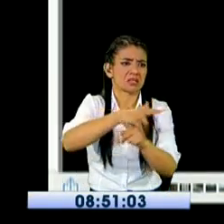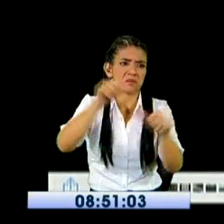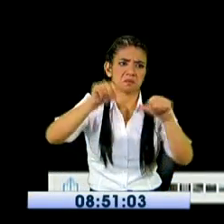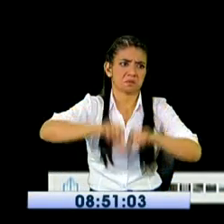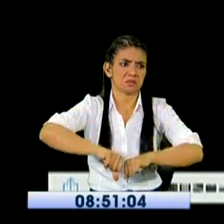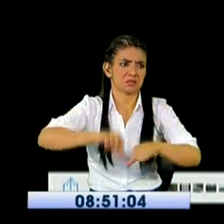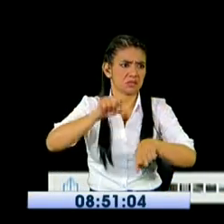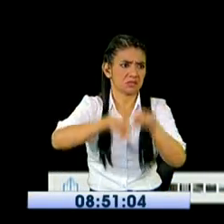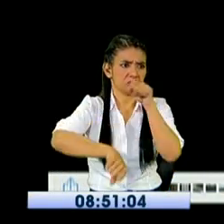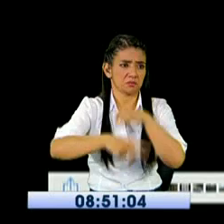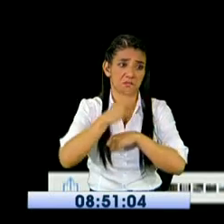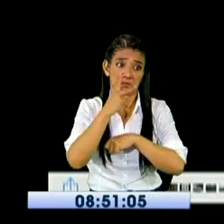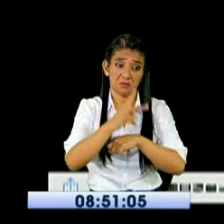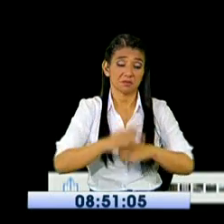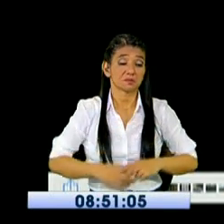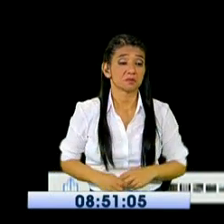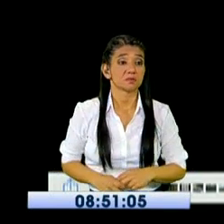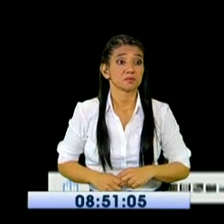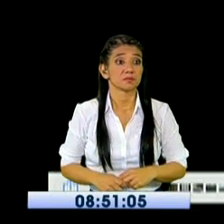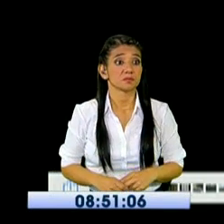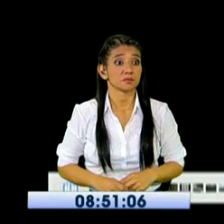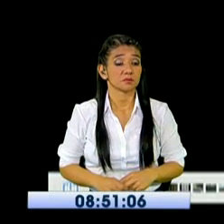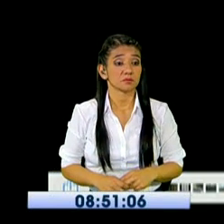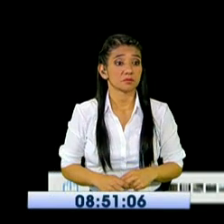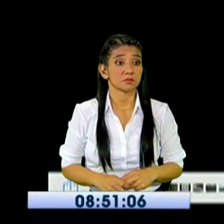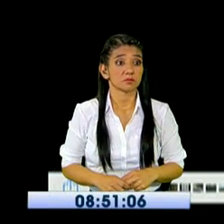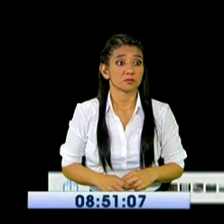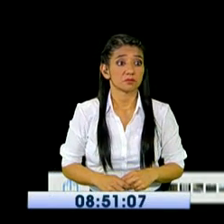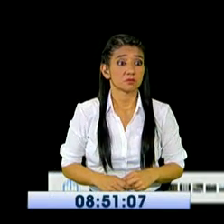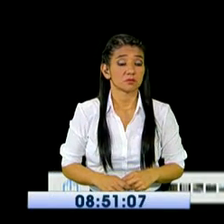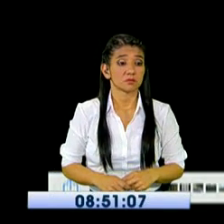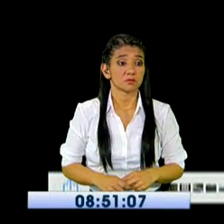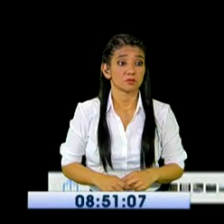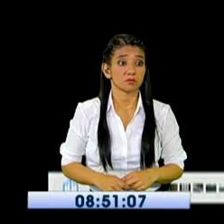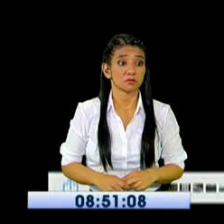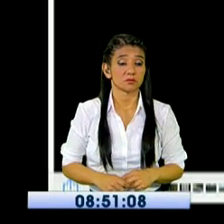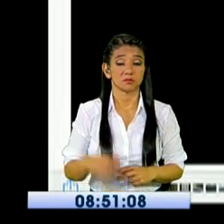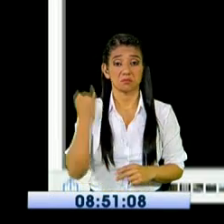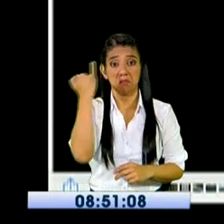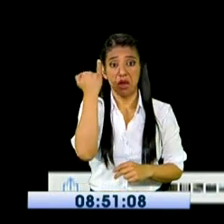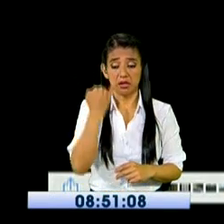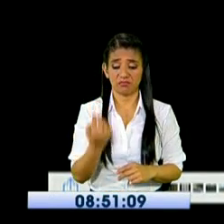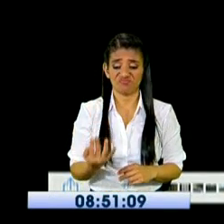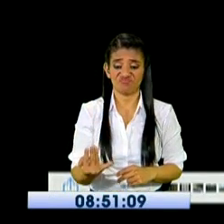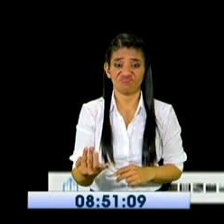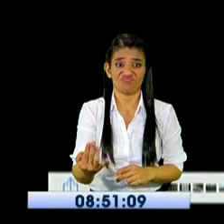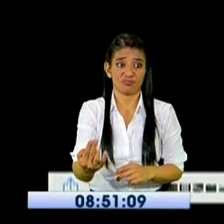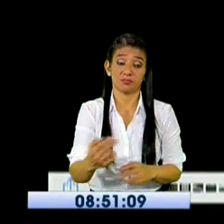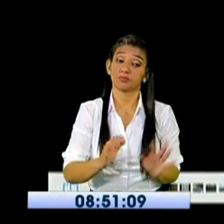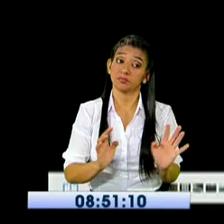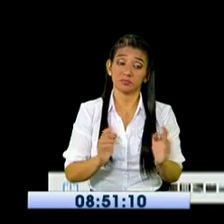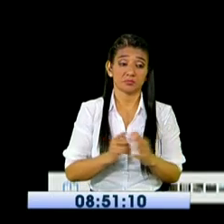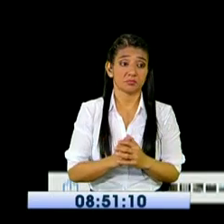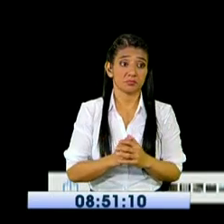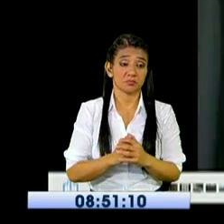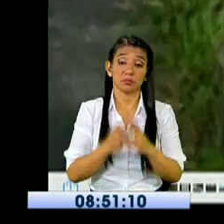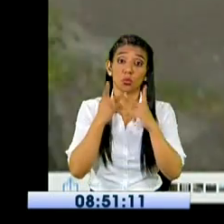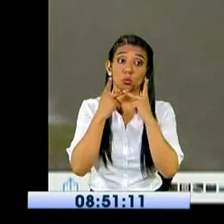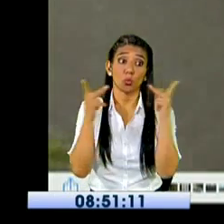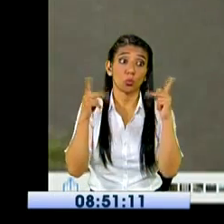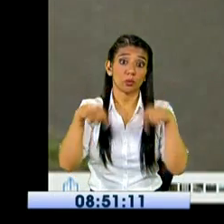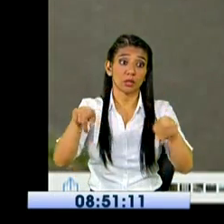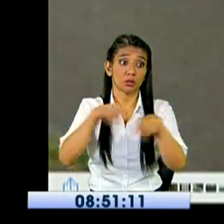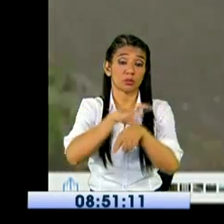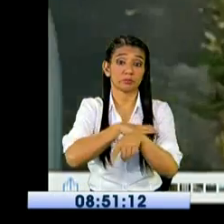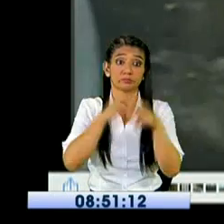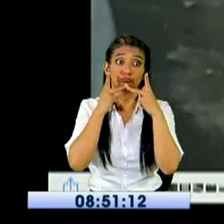estado. Bueno, ahí les mandamos, miren. Una pequeña selva en ese sector. Ahí está creciendo. Es un espacio público, hay que darse una vueltita. Si bien